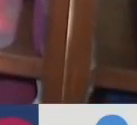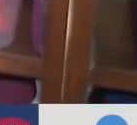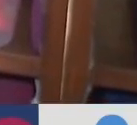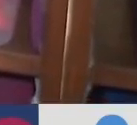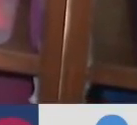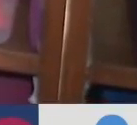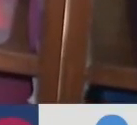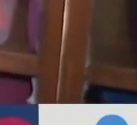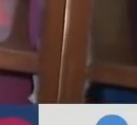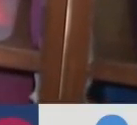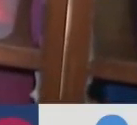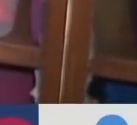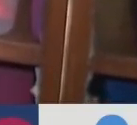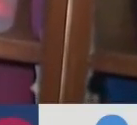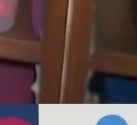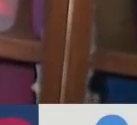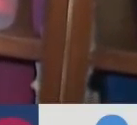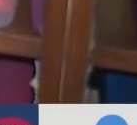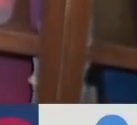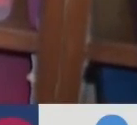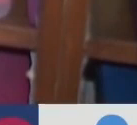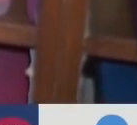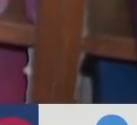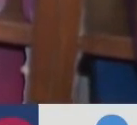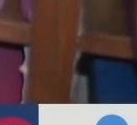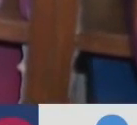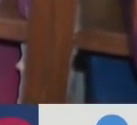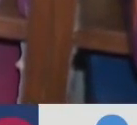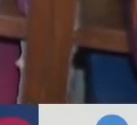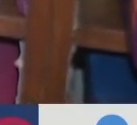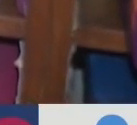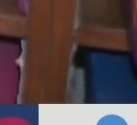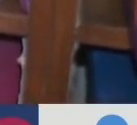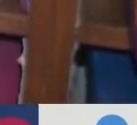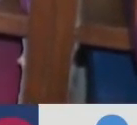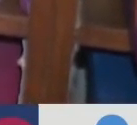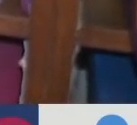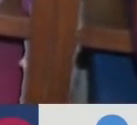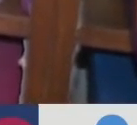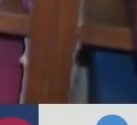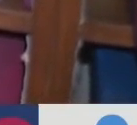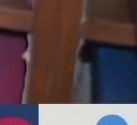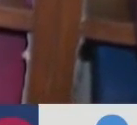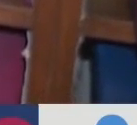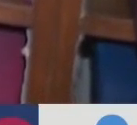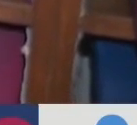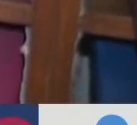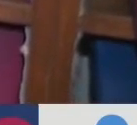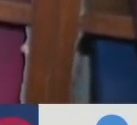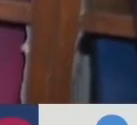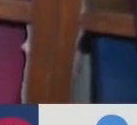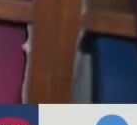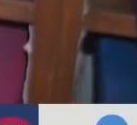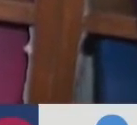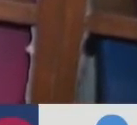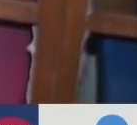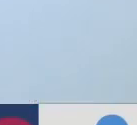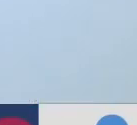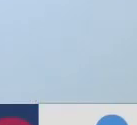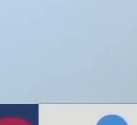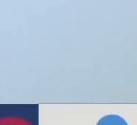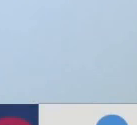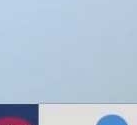estos espacios y que muchos trabajaban en la ilegalidad, incluso que muchos ponían en riesgo